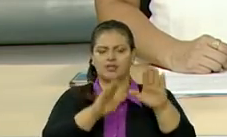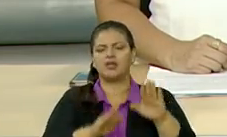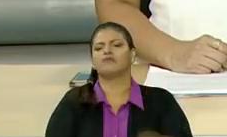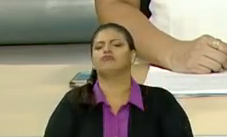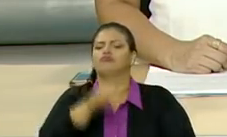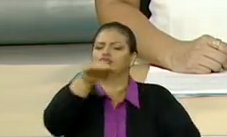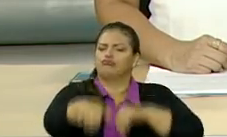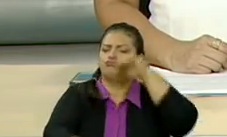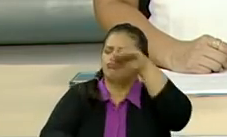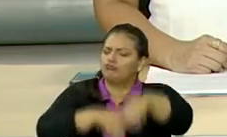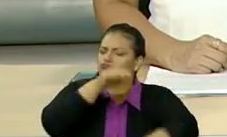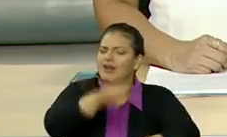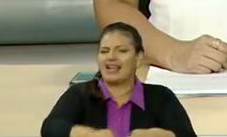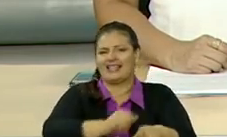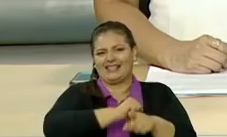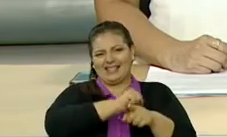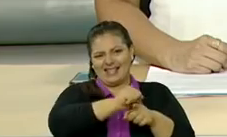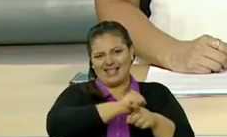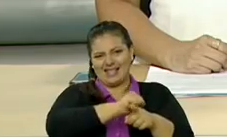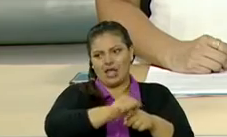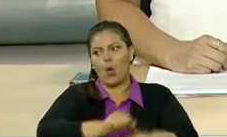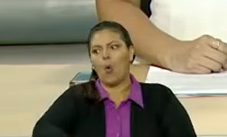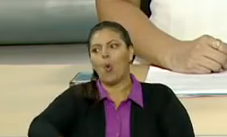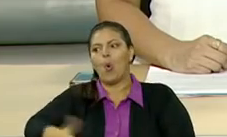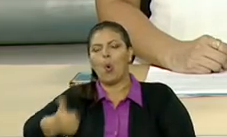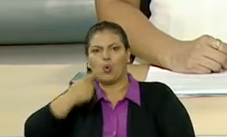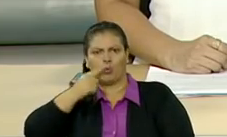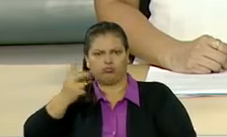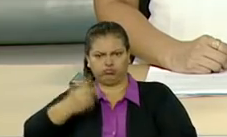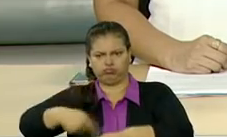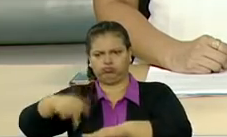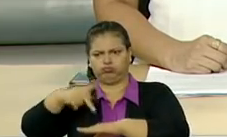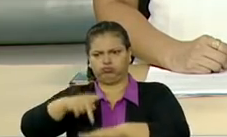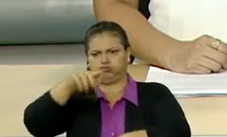de Guayaquil. Según la fiscalía, el sentenciado debe cancelar además